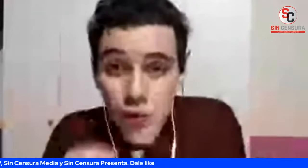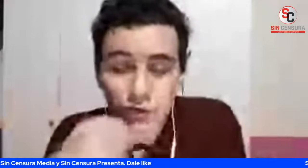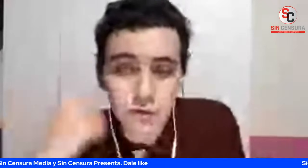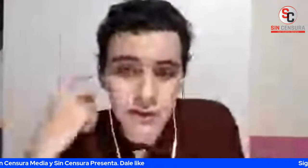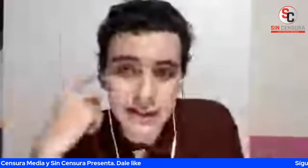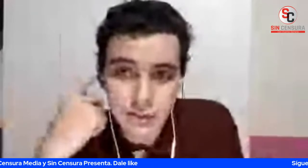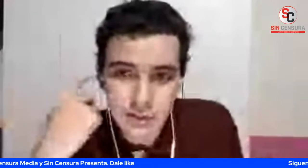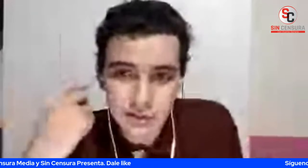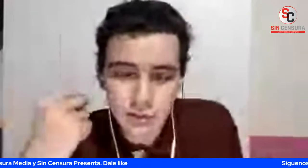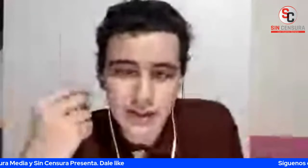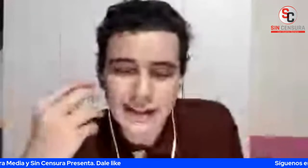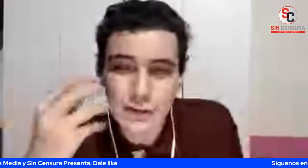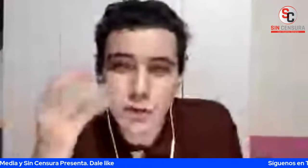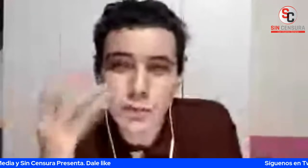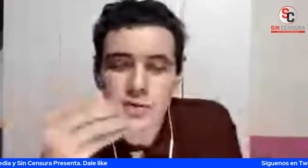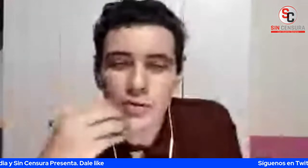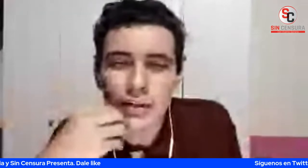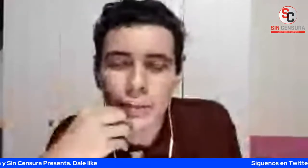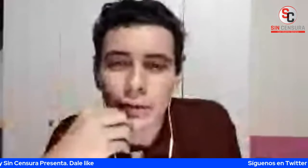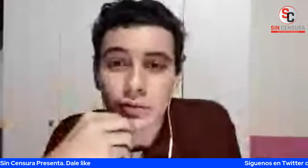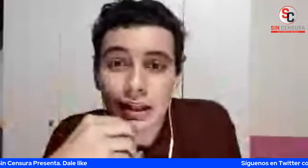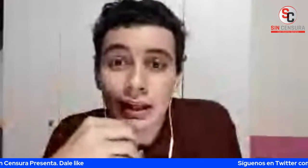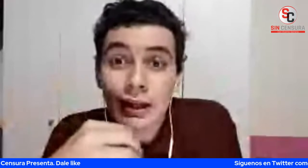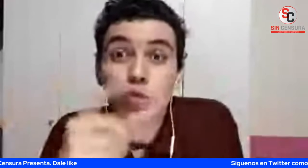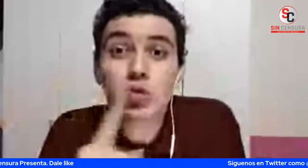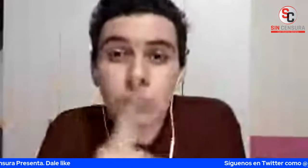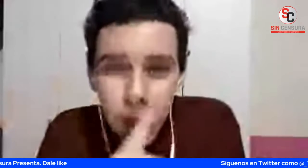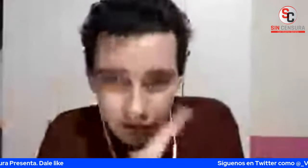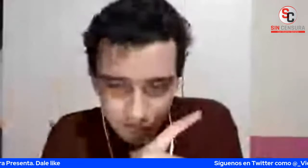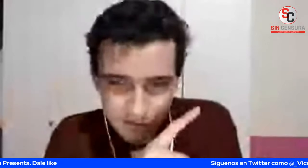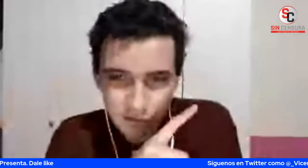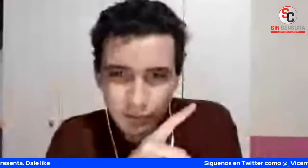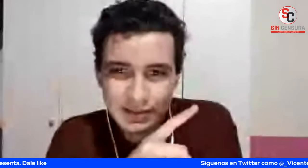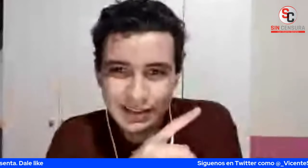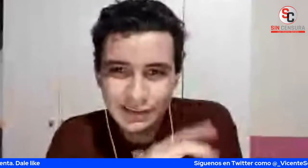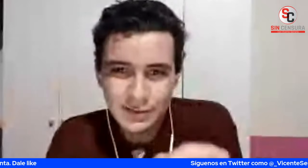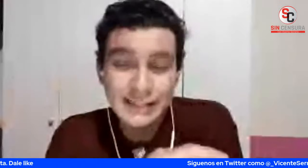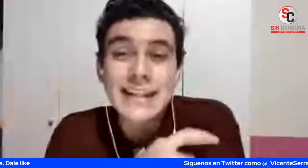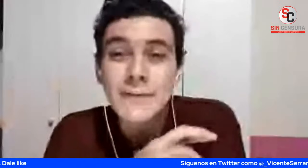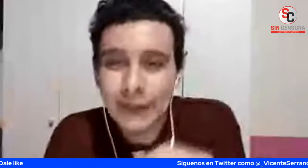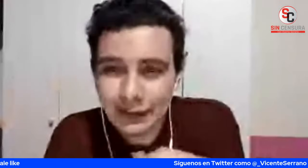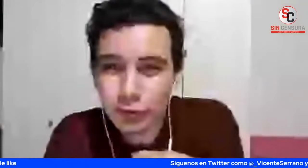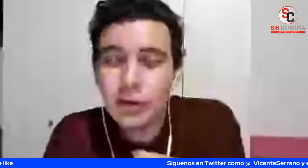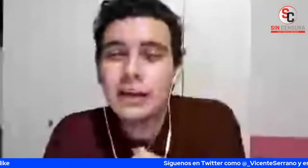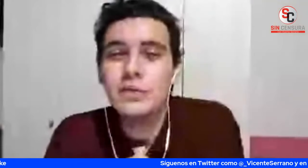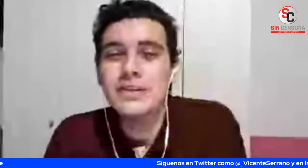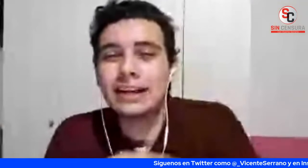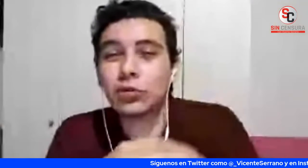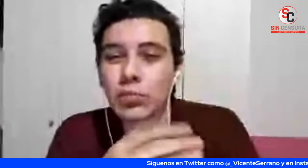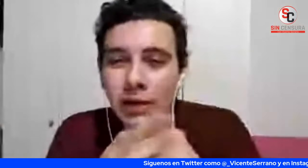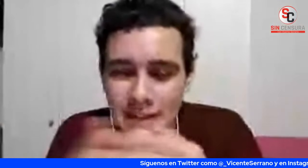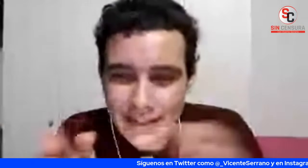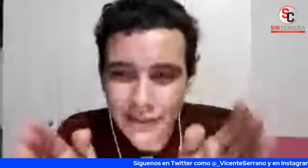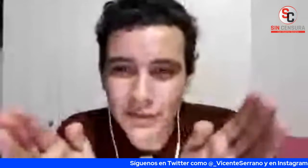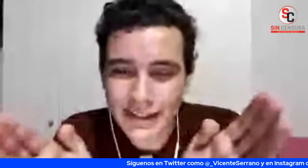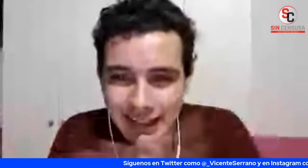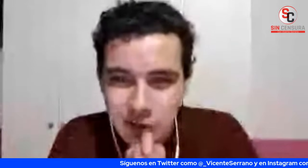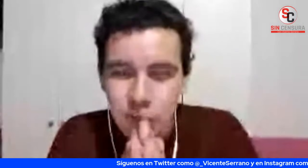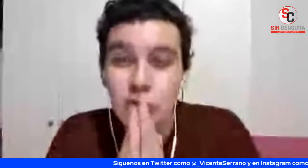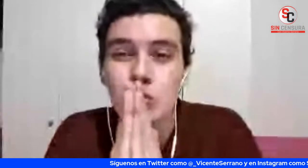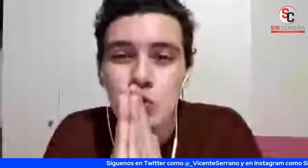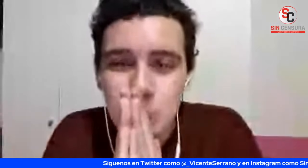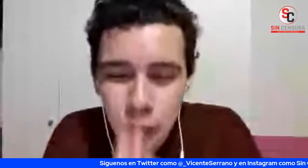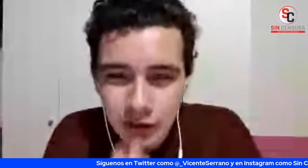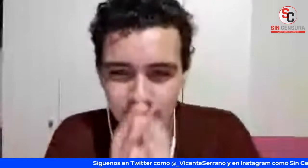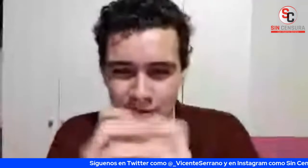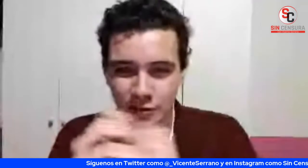en su retórica, en su lectura, lo posiciona a la pregunta, sus muertos, señor presidente. O sea, ya de facto lo está culpabilizando del